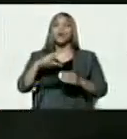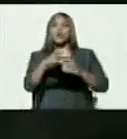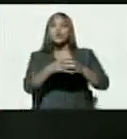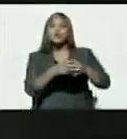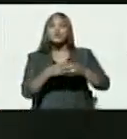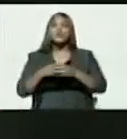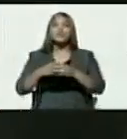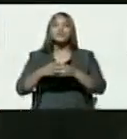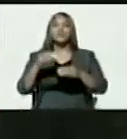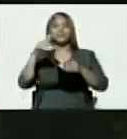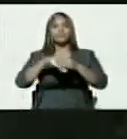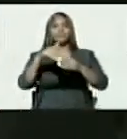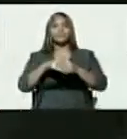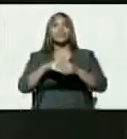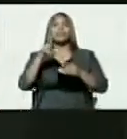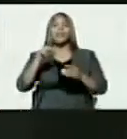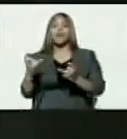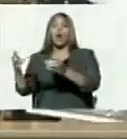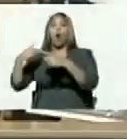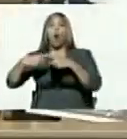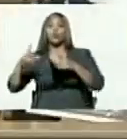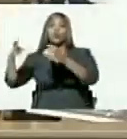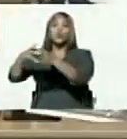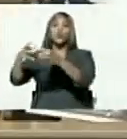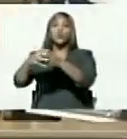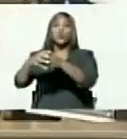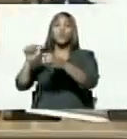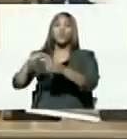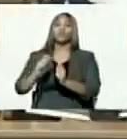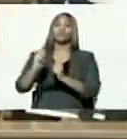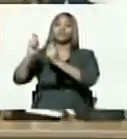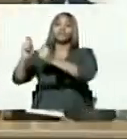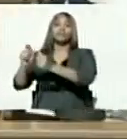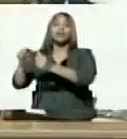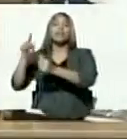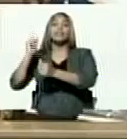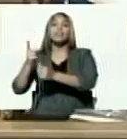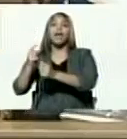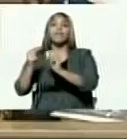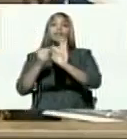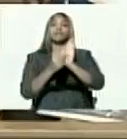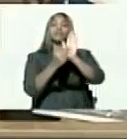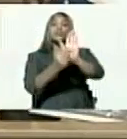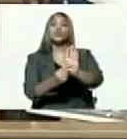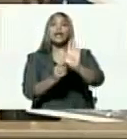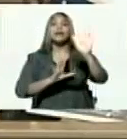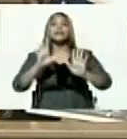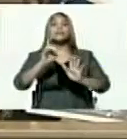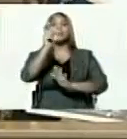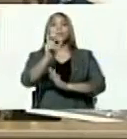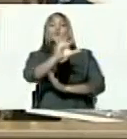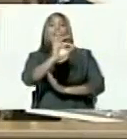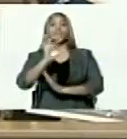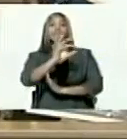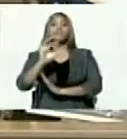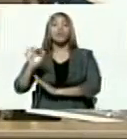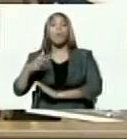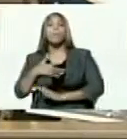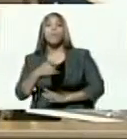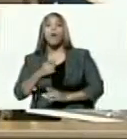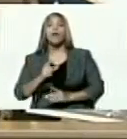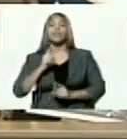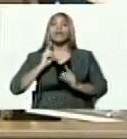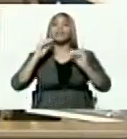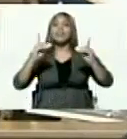comisión especial designada para dar estos 15 postulados y postuladas finales ante la plenaria, entra